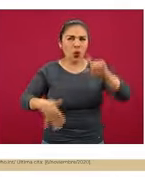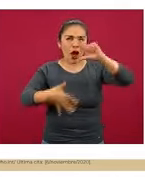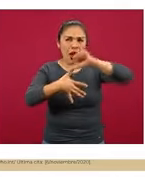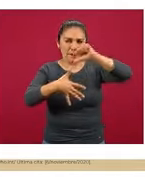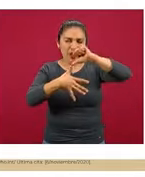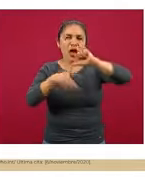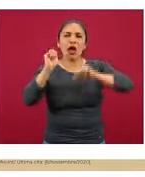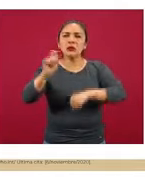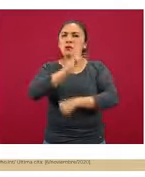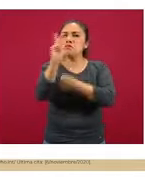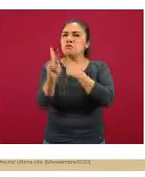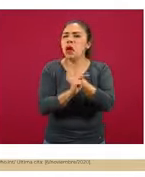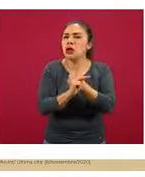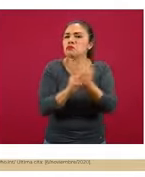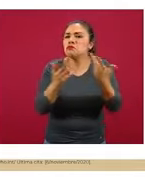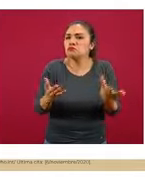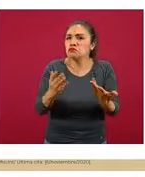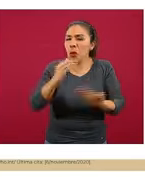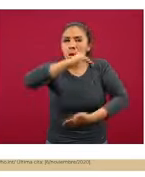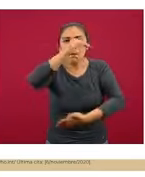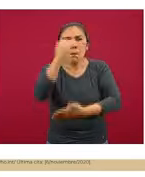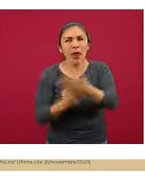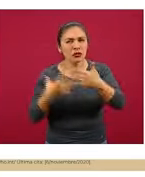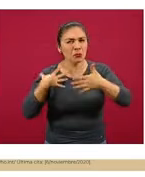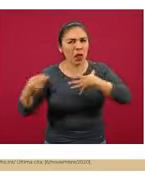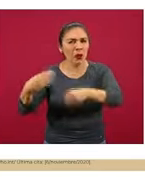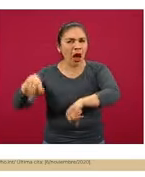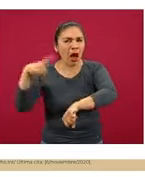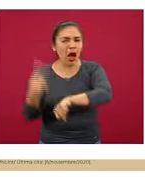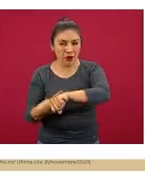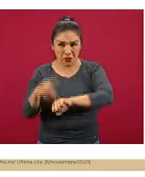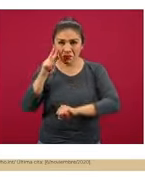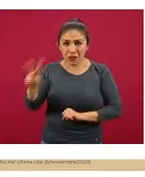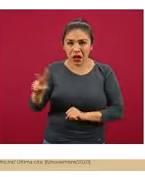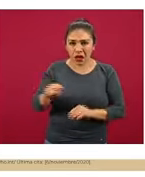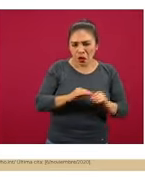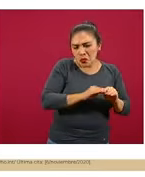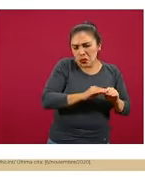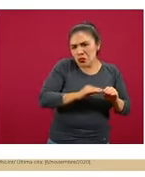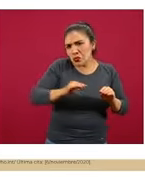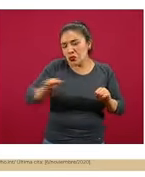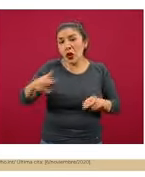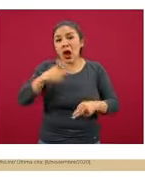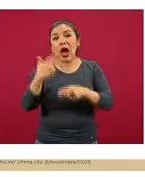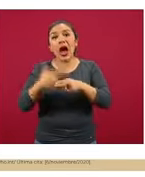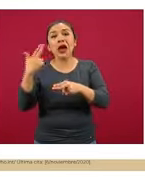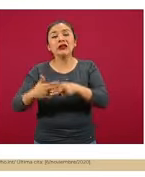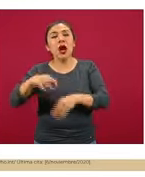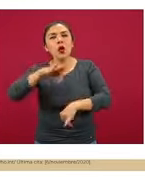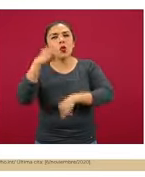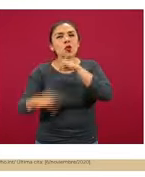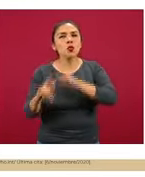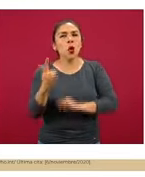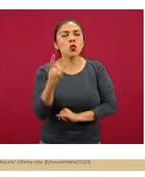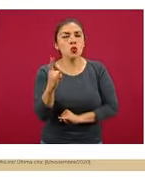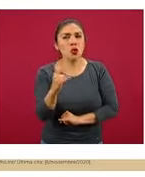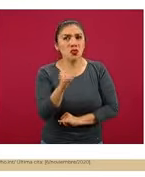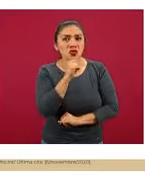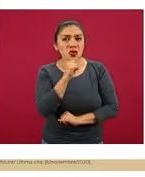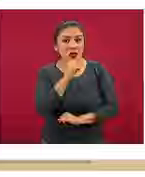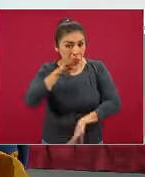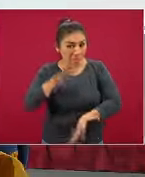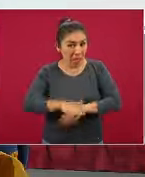de ser uno de los países que había tenido la menor afectación. Y la vemos aquí, prácticamente hasta fines de julio no había tenido